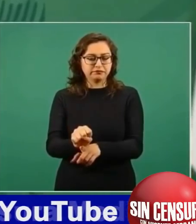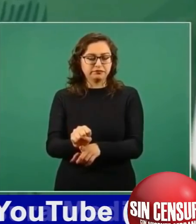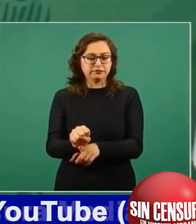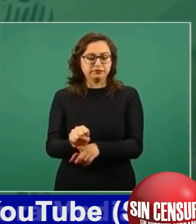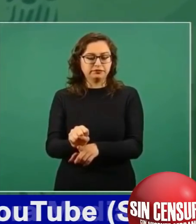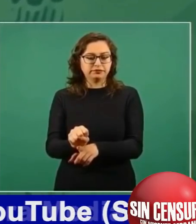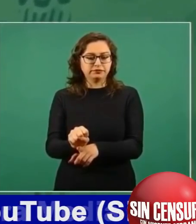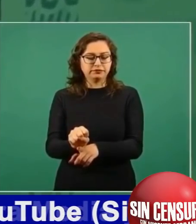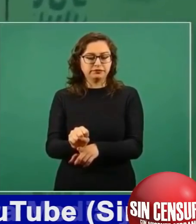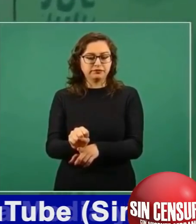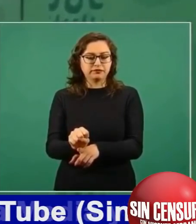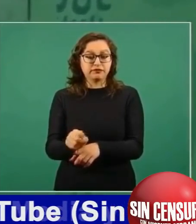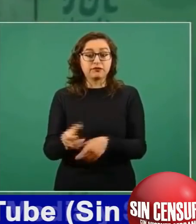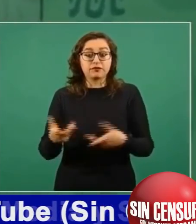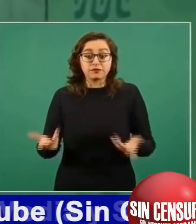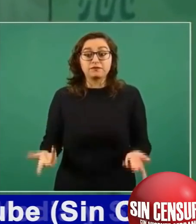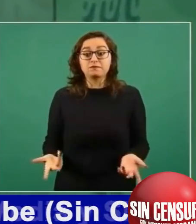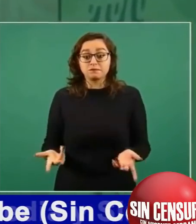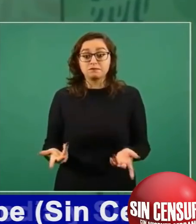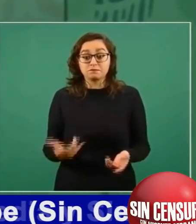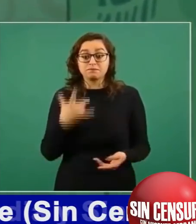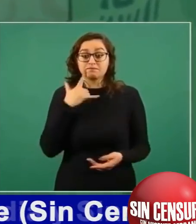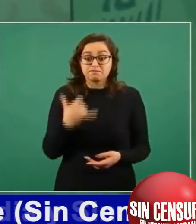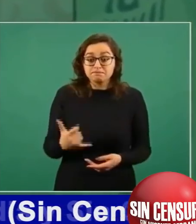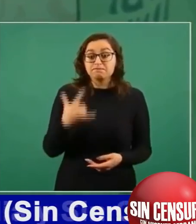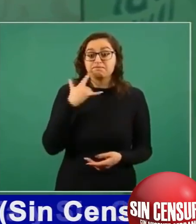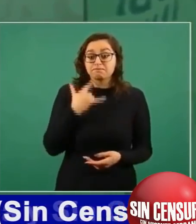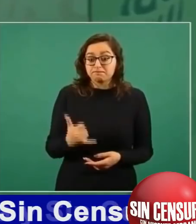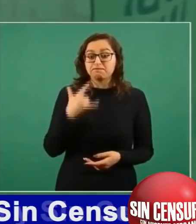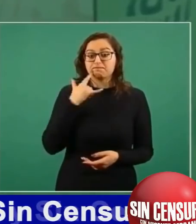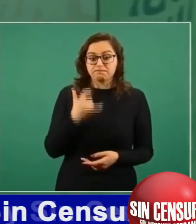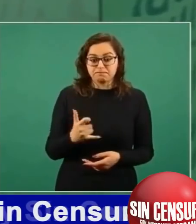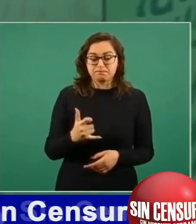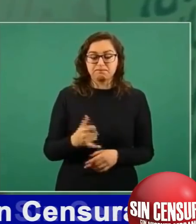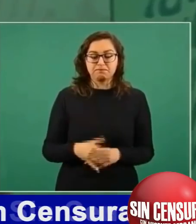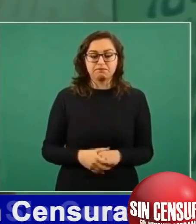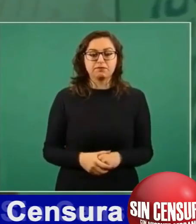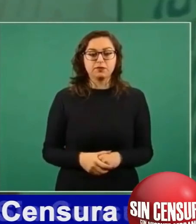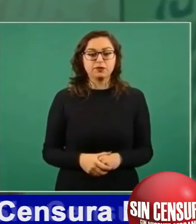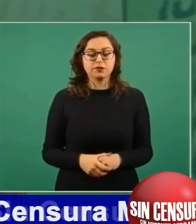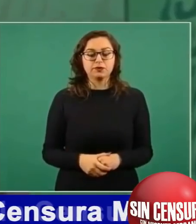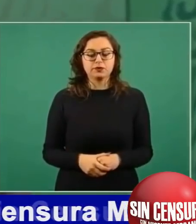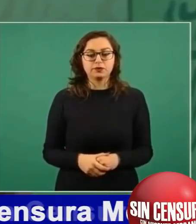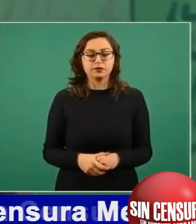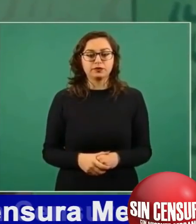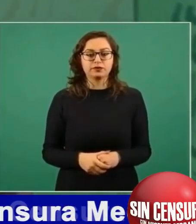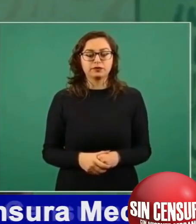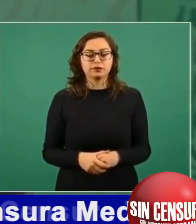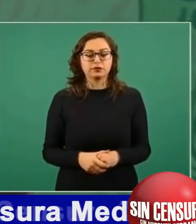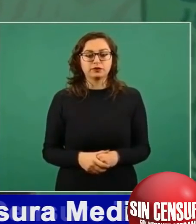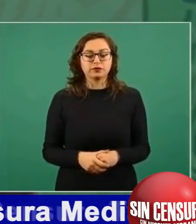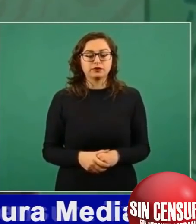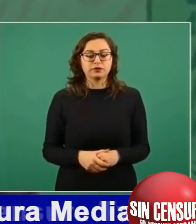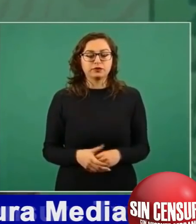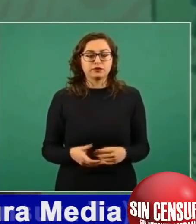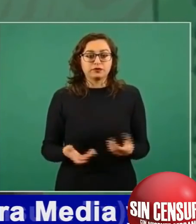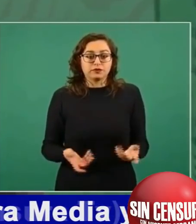si se lucha en ese propósito. Nosotros nunca vamos a